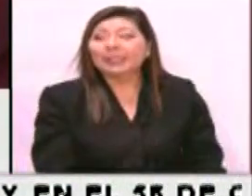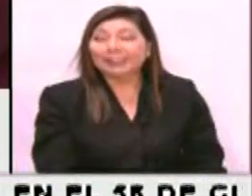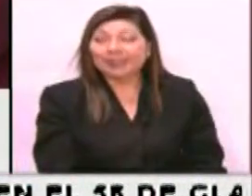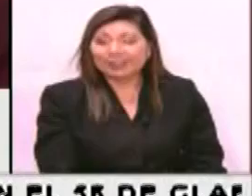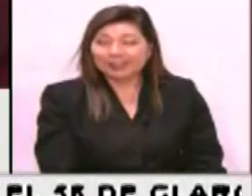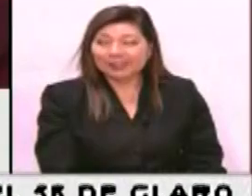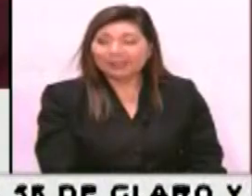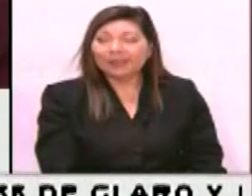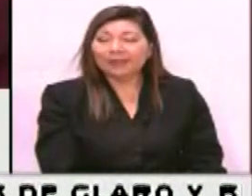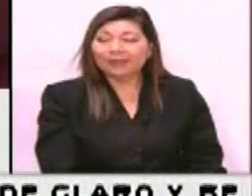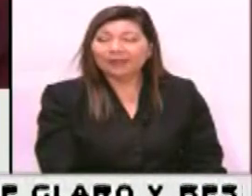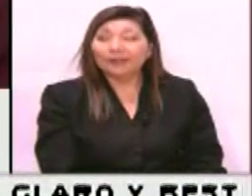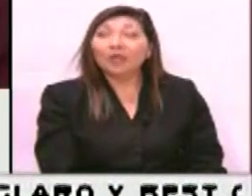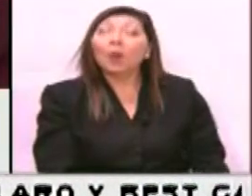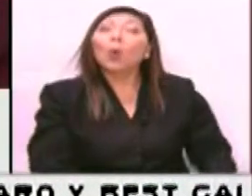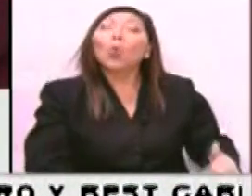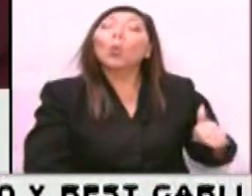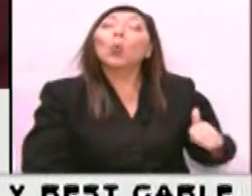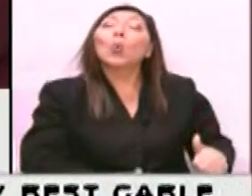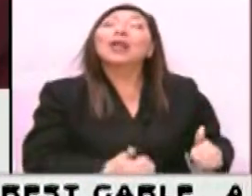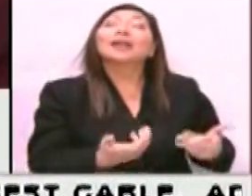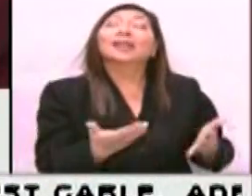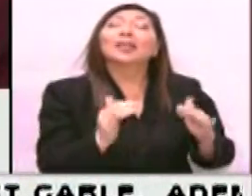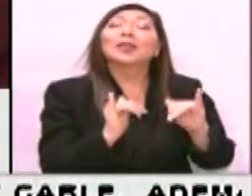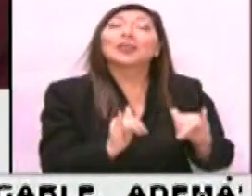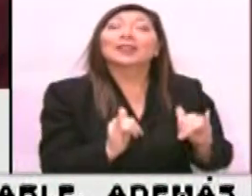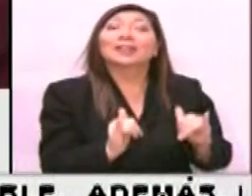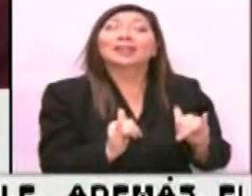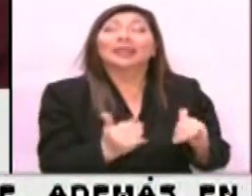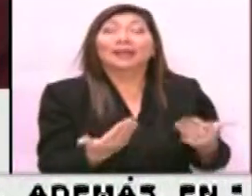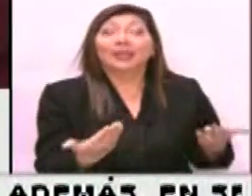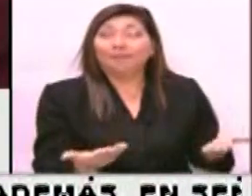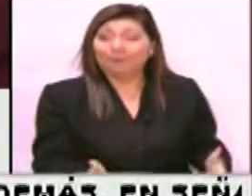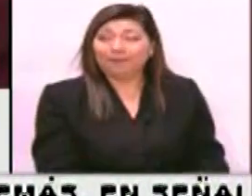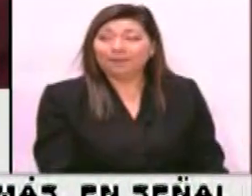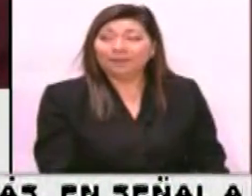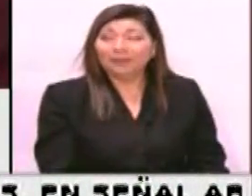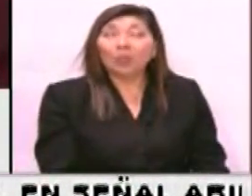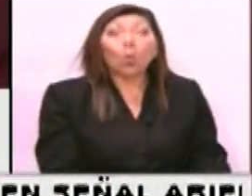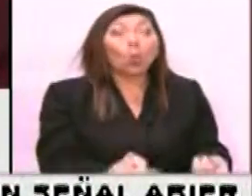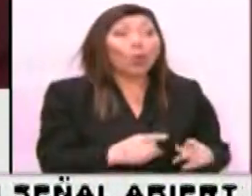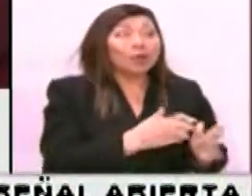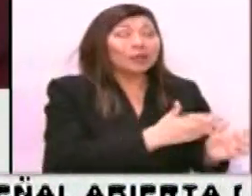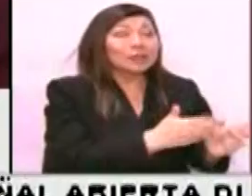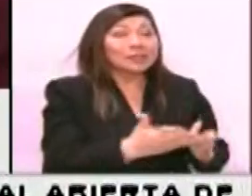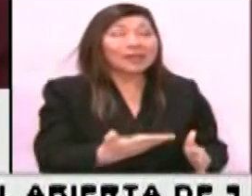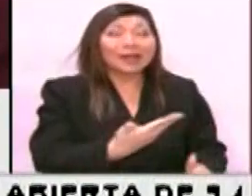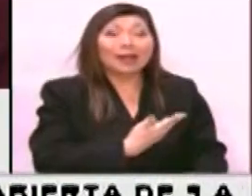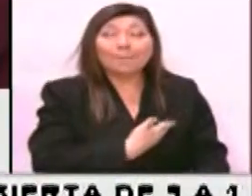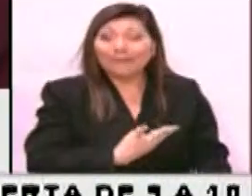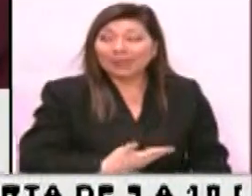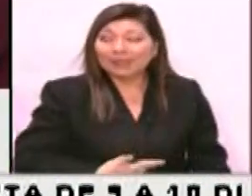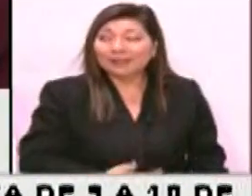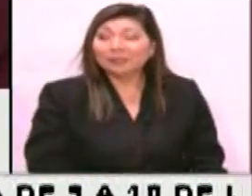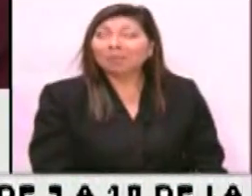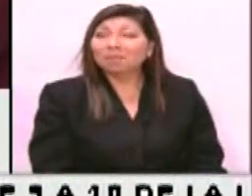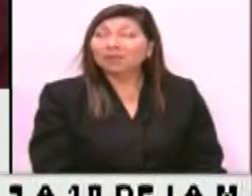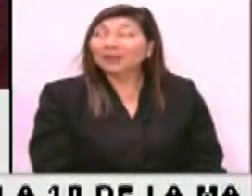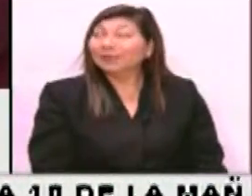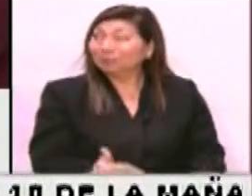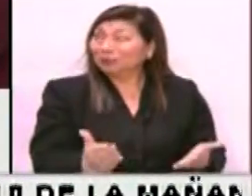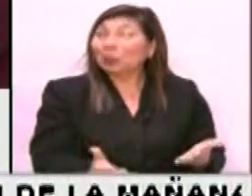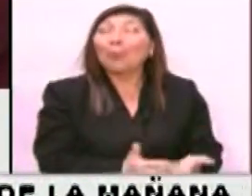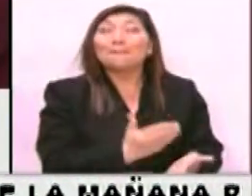caso. ¿Cuáles son las consecuencias que nos deja eventualmente una vacancia? Nos deja un